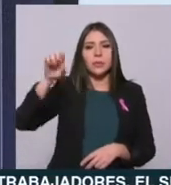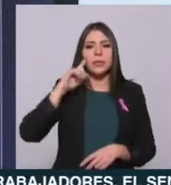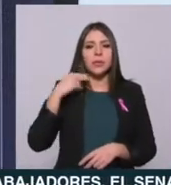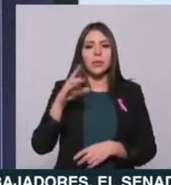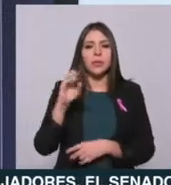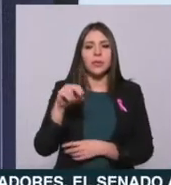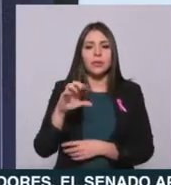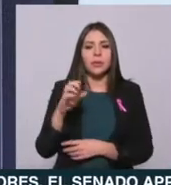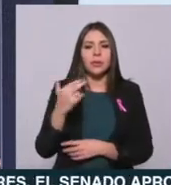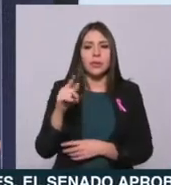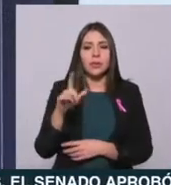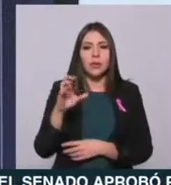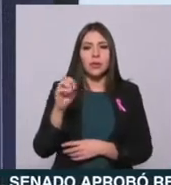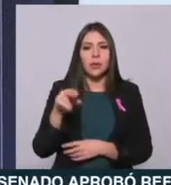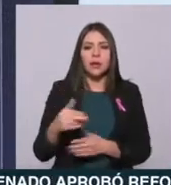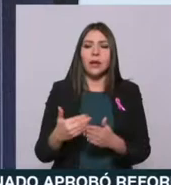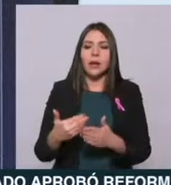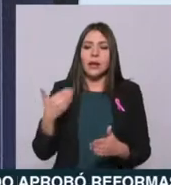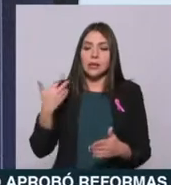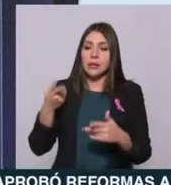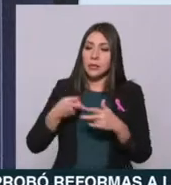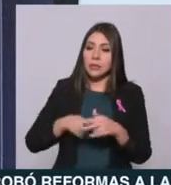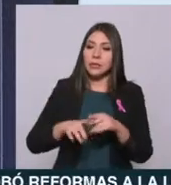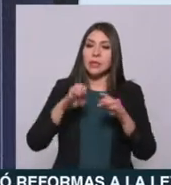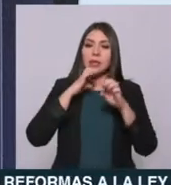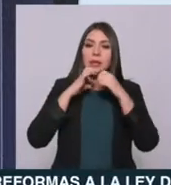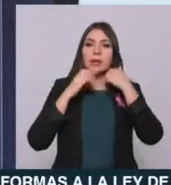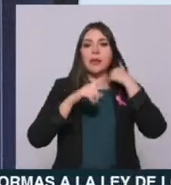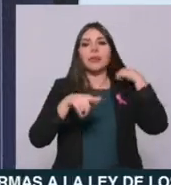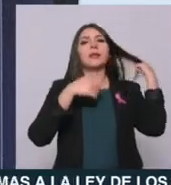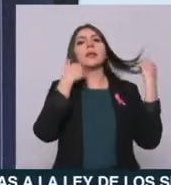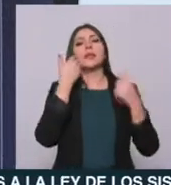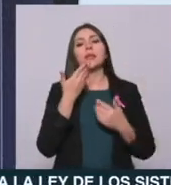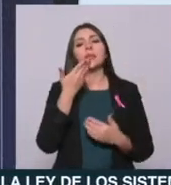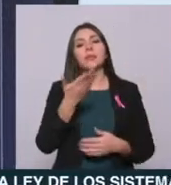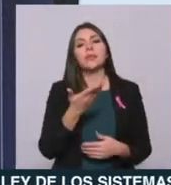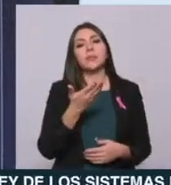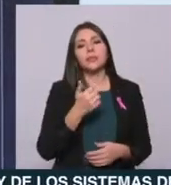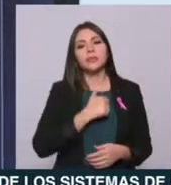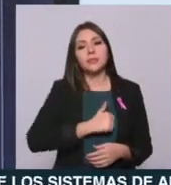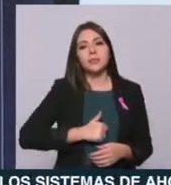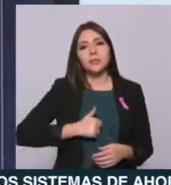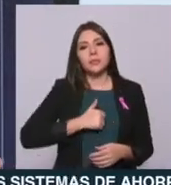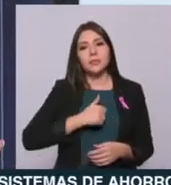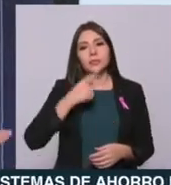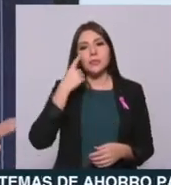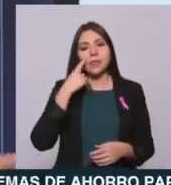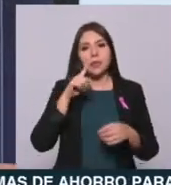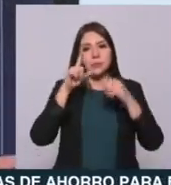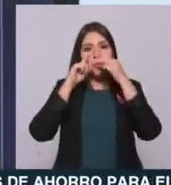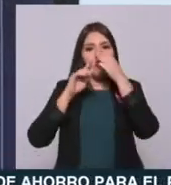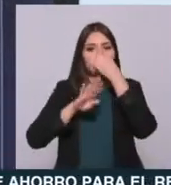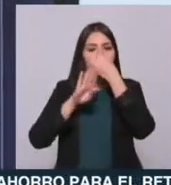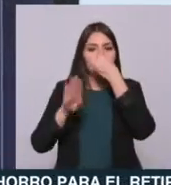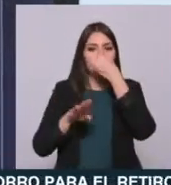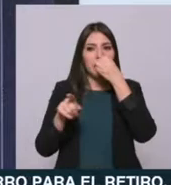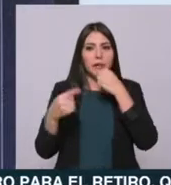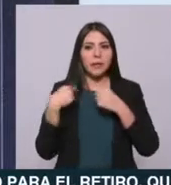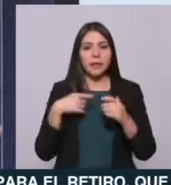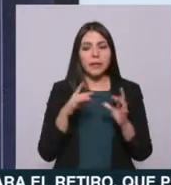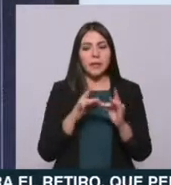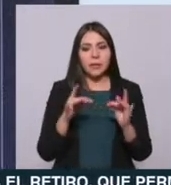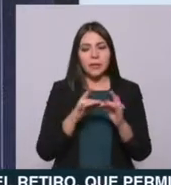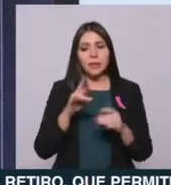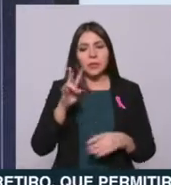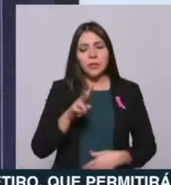Concha León Portilla. Y antes de iniciar esta entrevista, queremos sumarnos a las condolencias por esta sensible pérdida de la que acabamos de dar cuenta, por